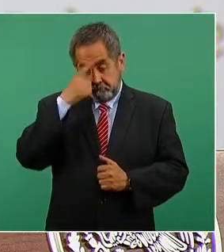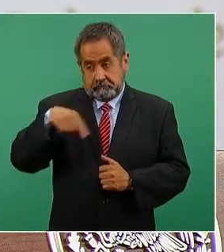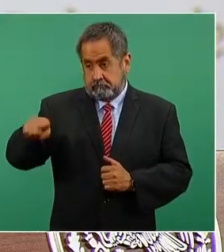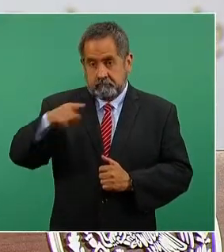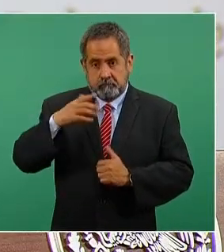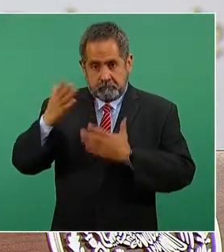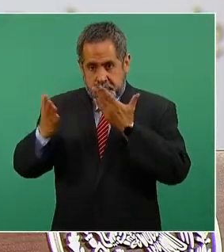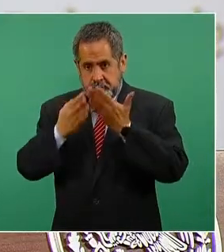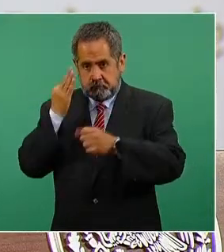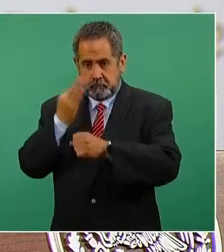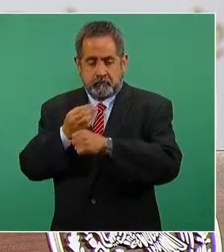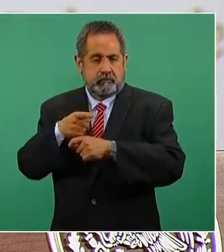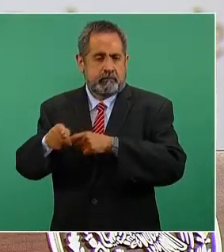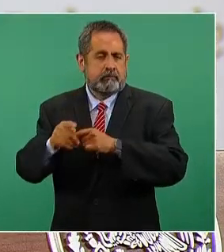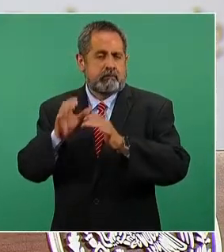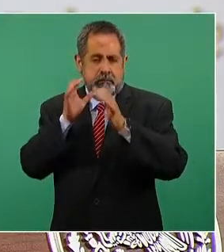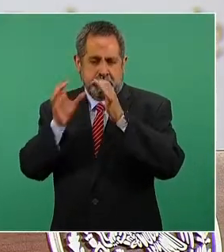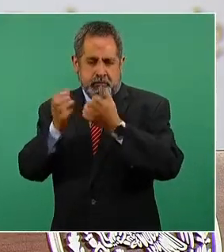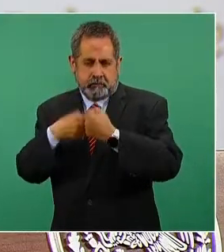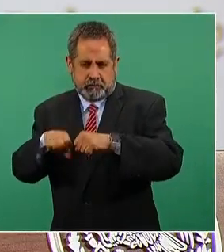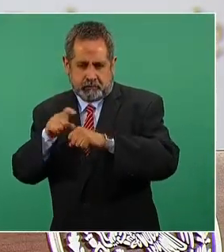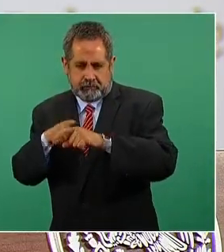estudiantes de comunicación social.